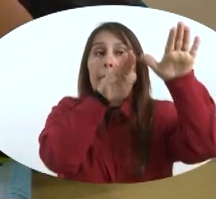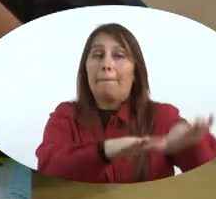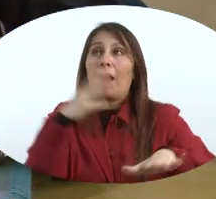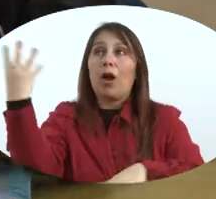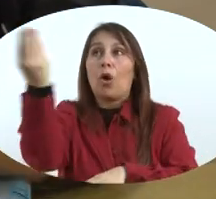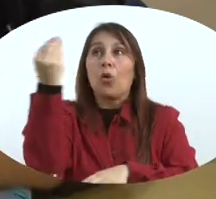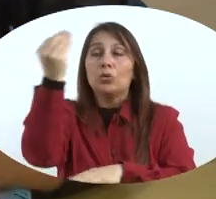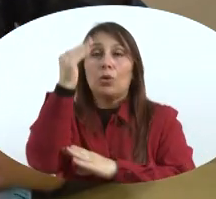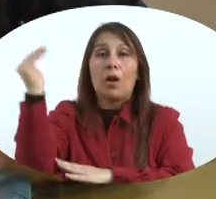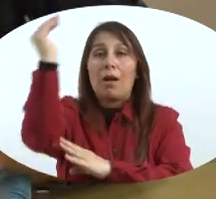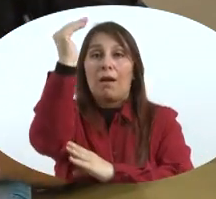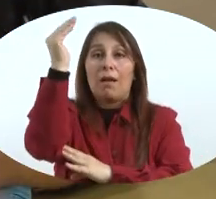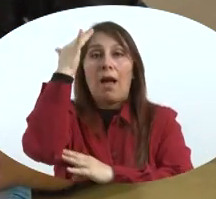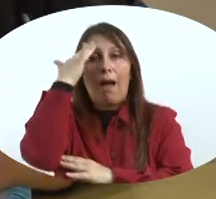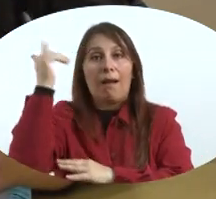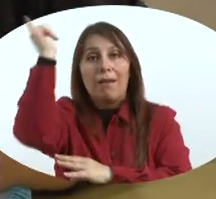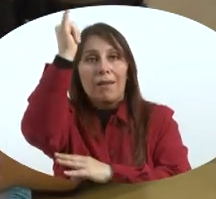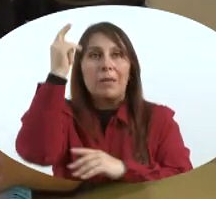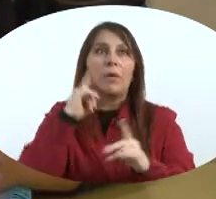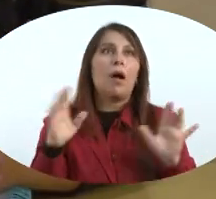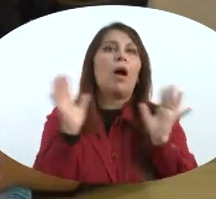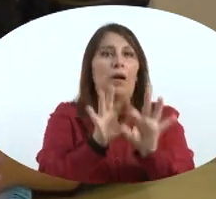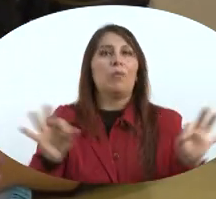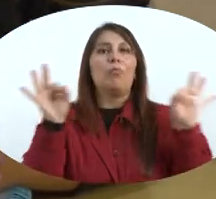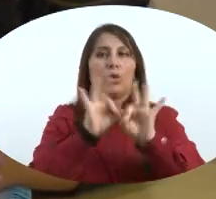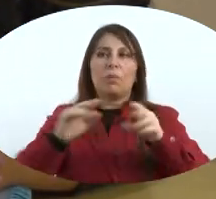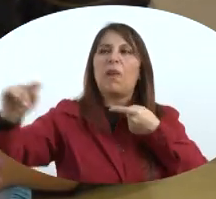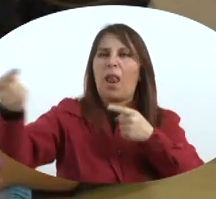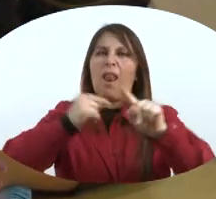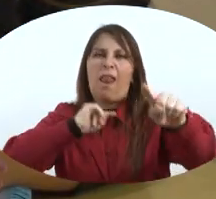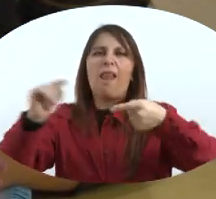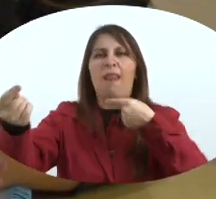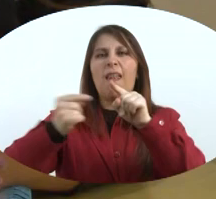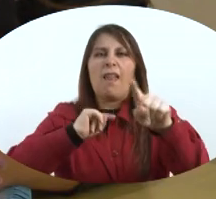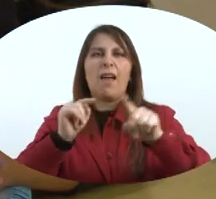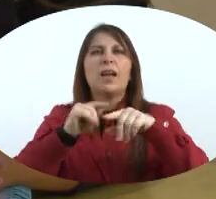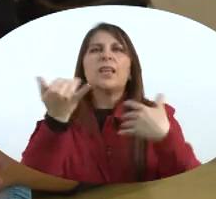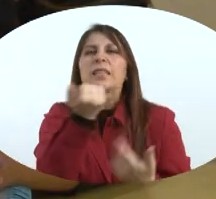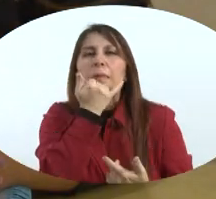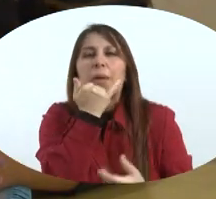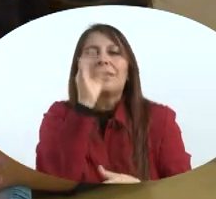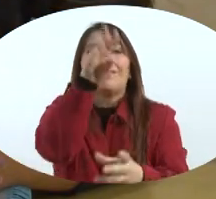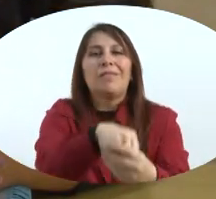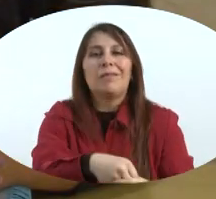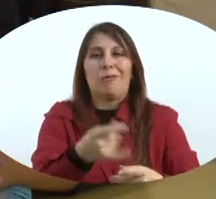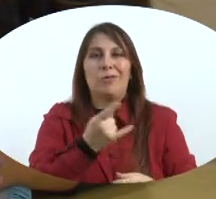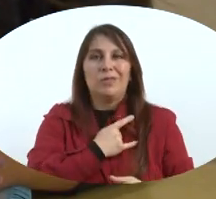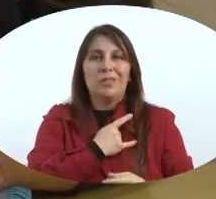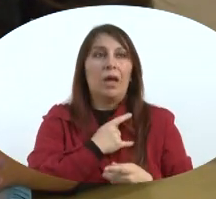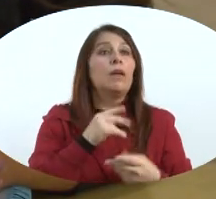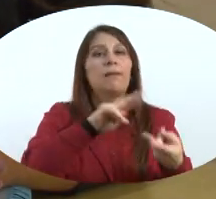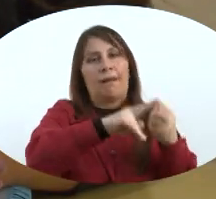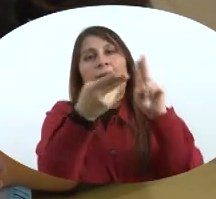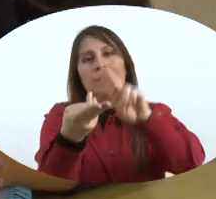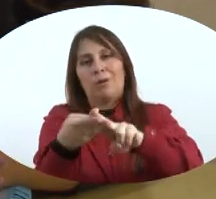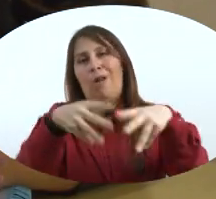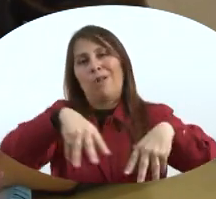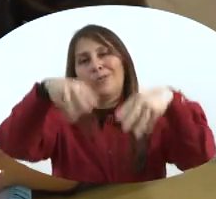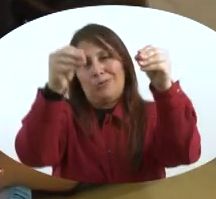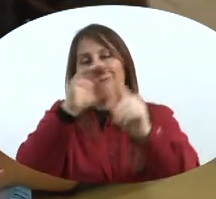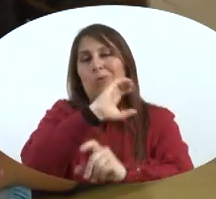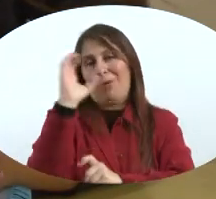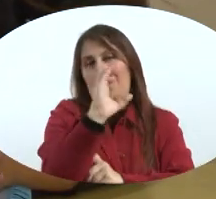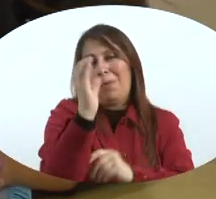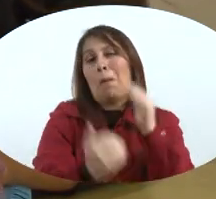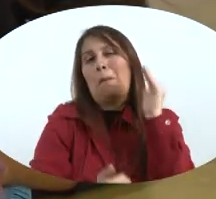tener un tinte mucho más político a lograr las discusiones respecto al devenir académico de la sociedad colombiana y en particular de la